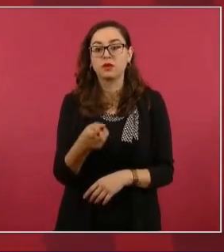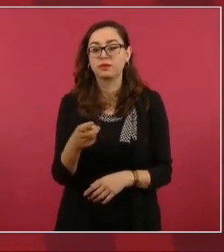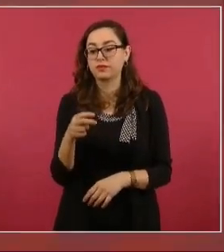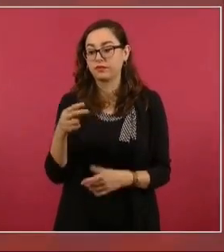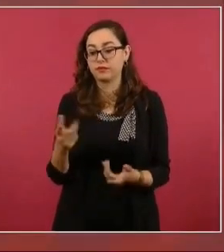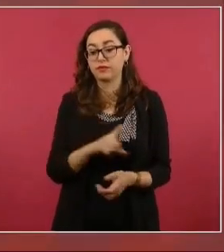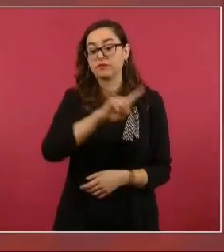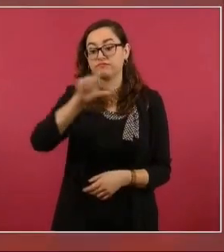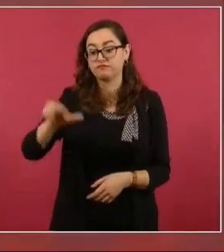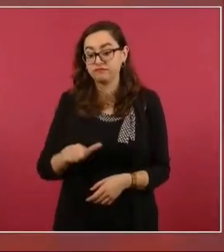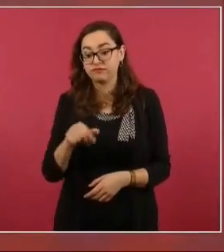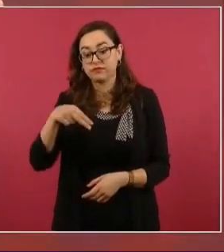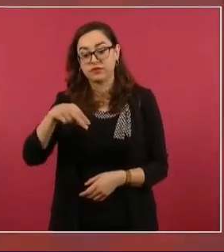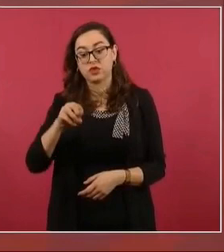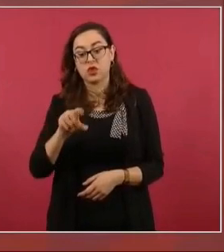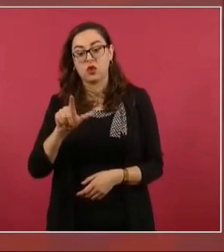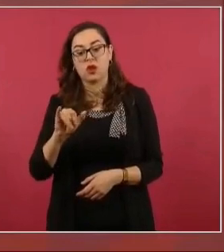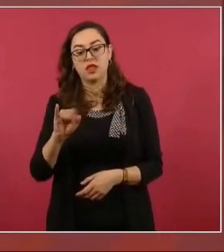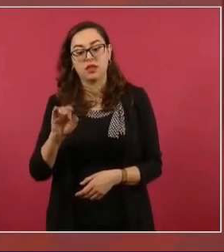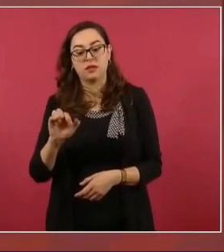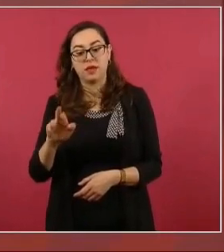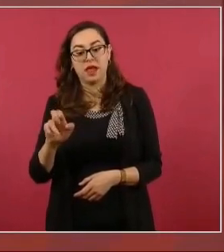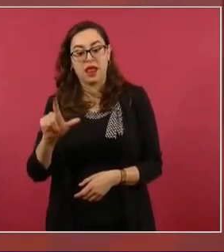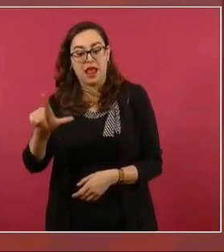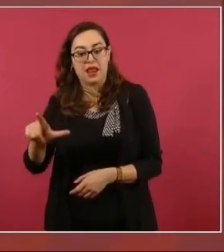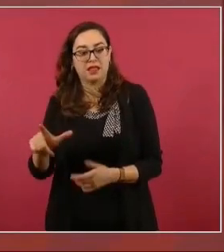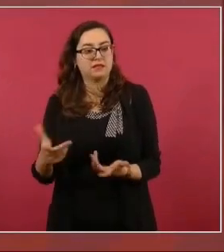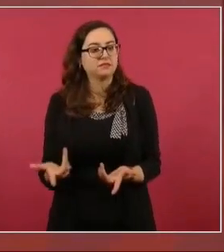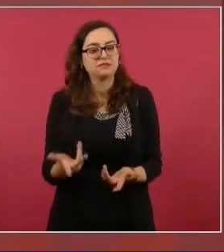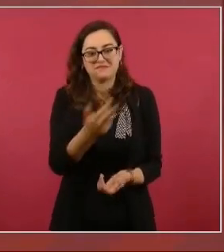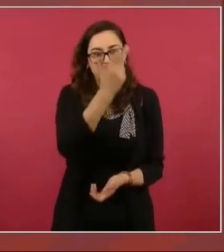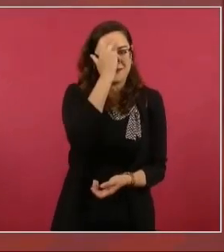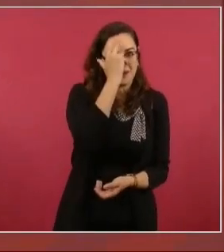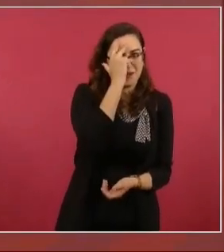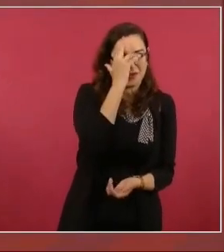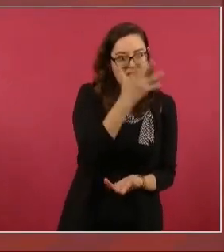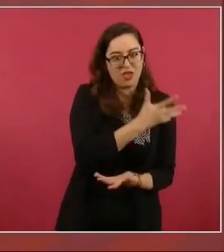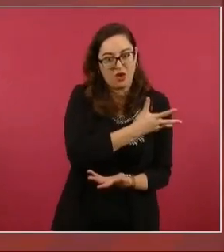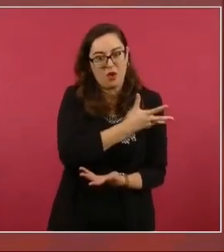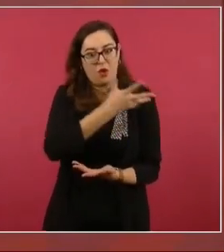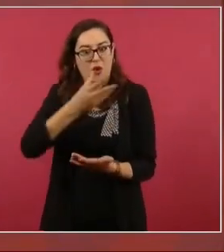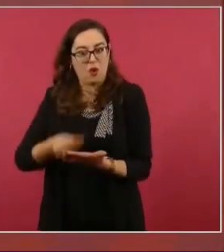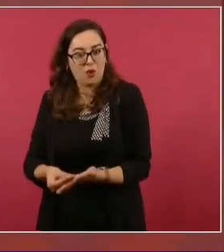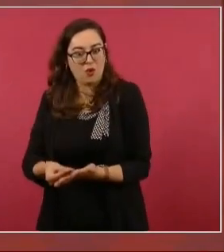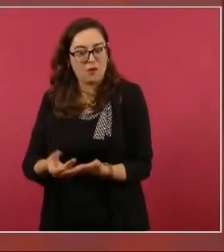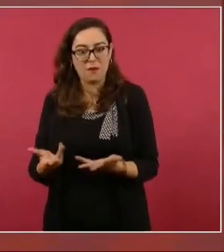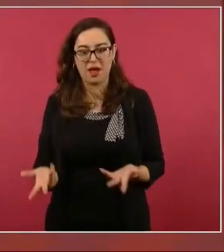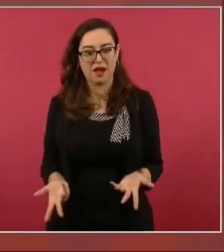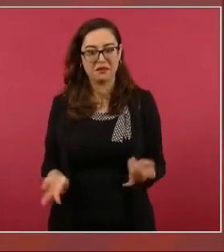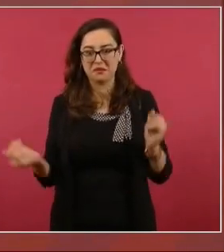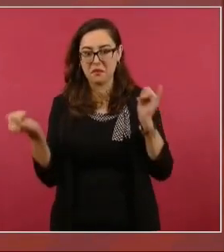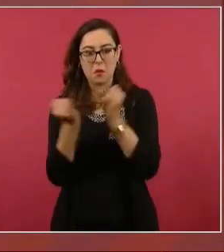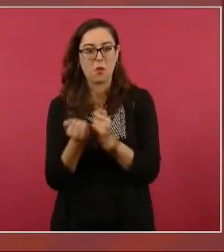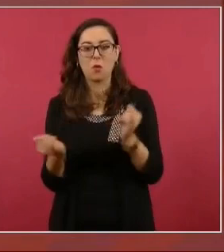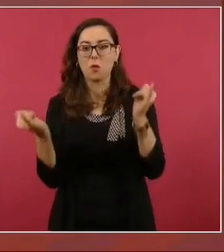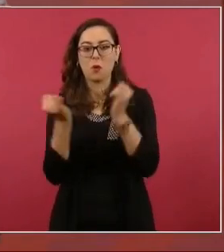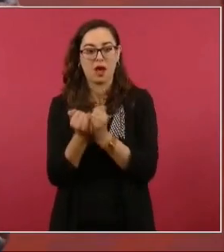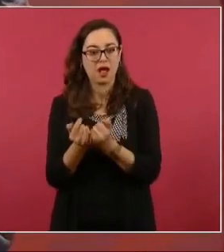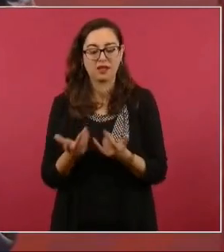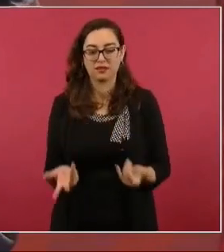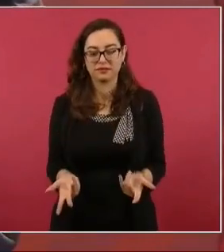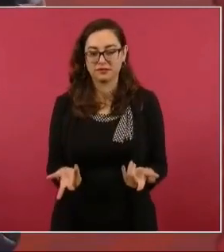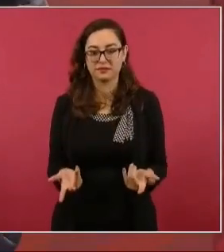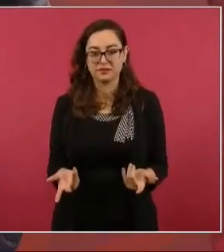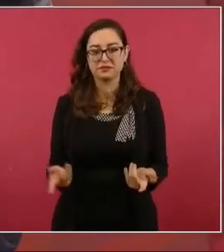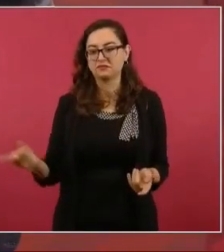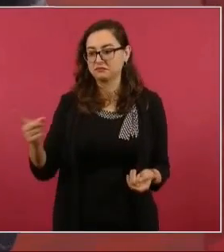porque lo que hicieron a partir del 83, del siglo pasado, fue regresar a